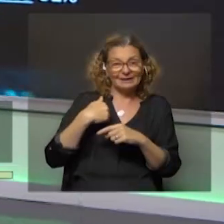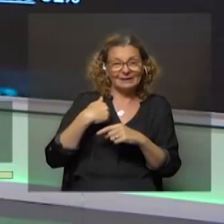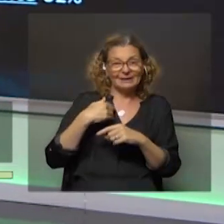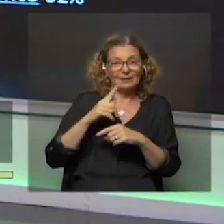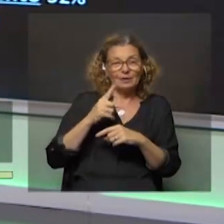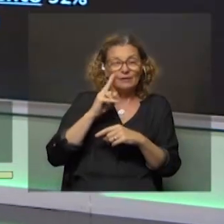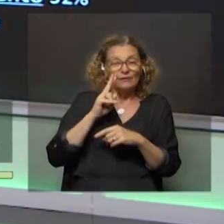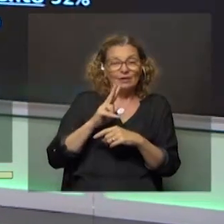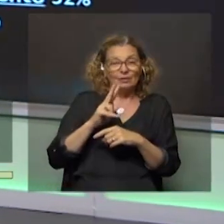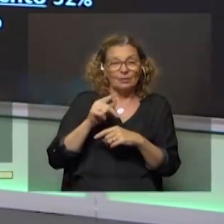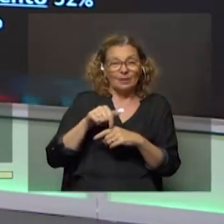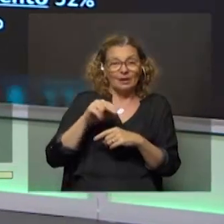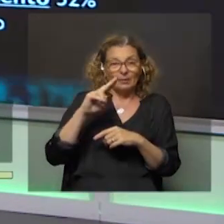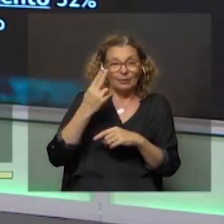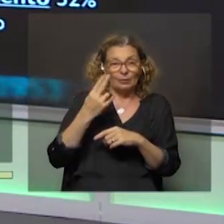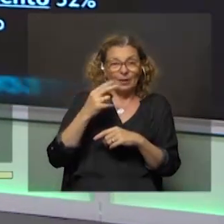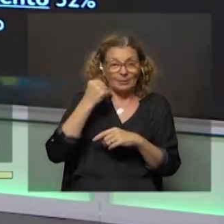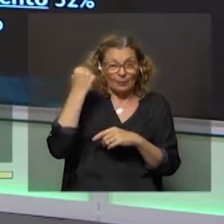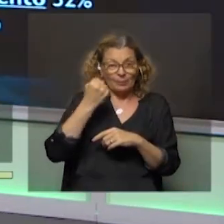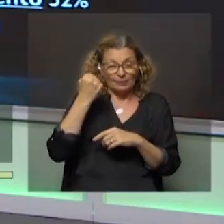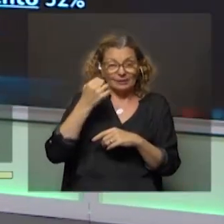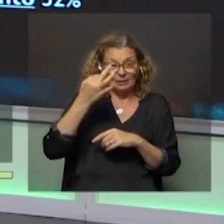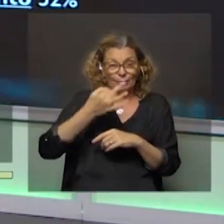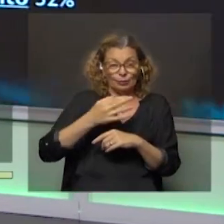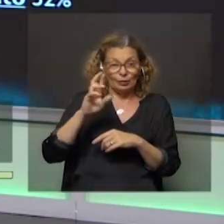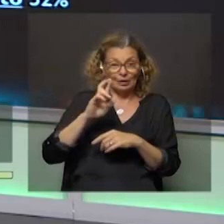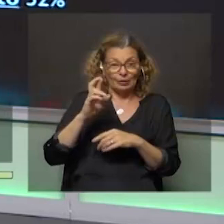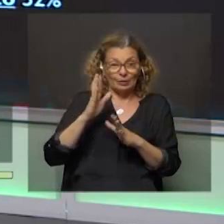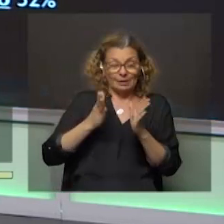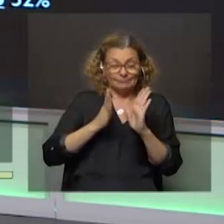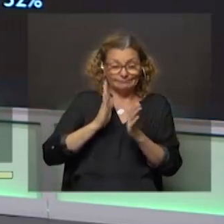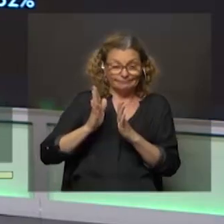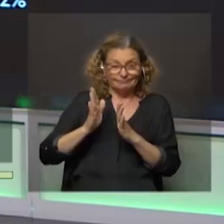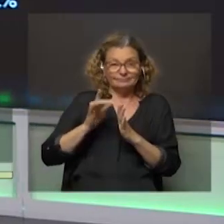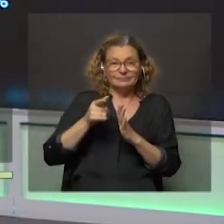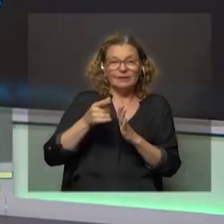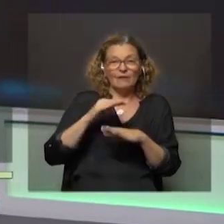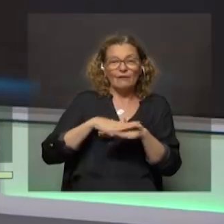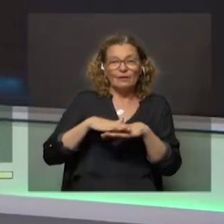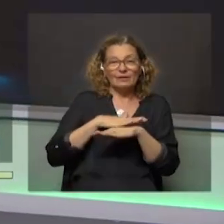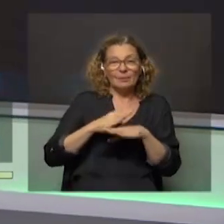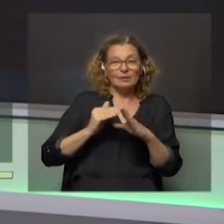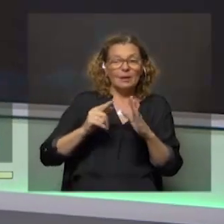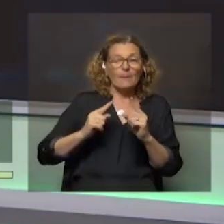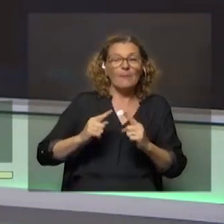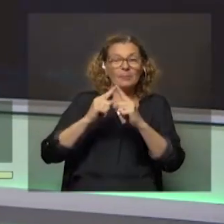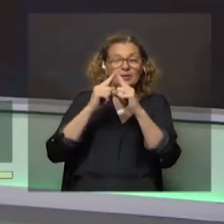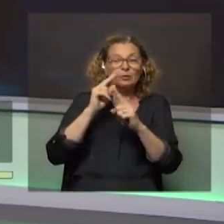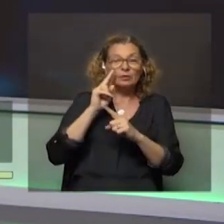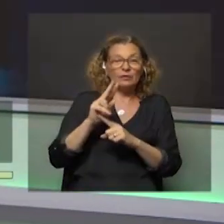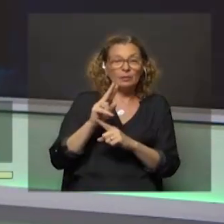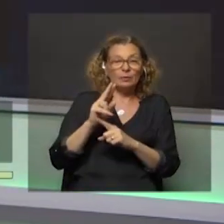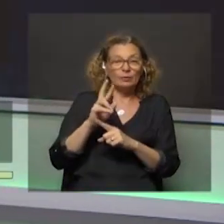tomando la referencia que para nosotros es relevante que justamente el dólar paralelo sí básicamente este pico que vemos acá cuando